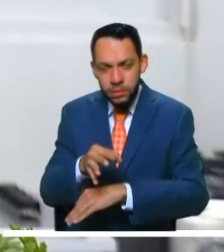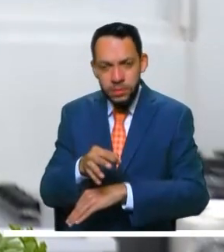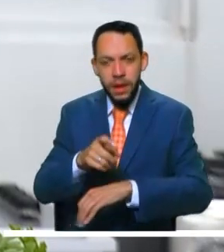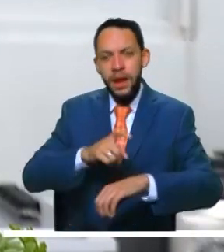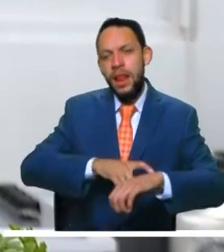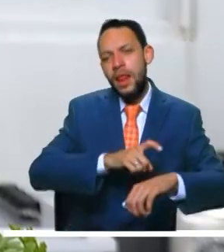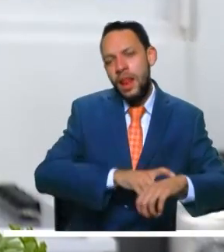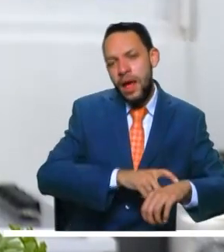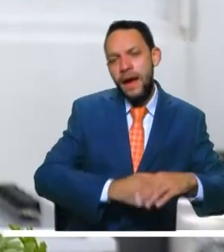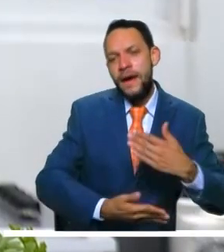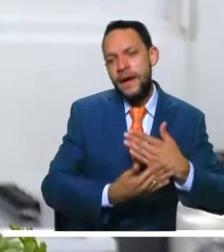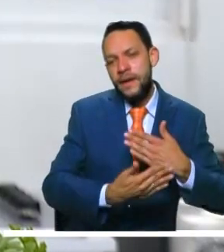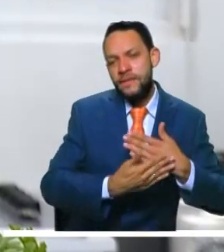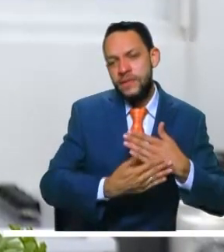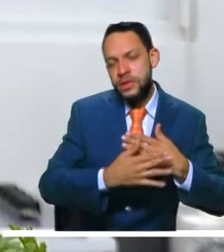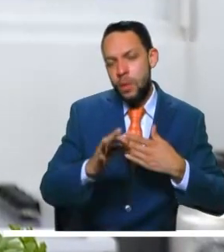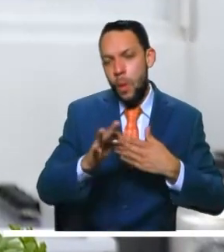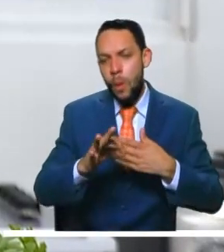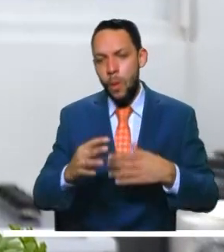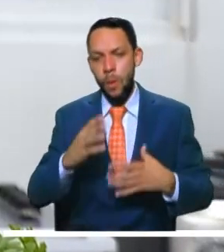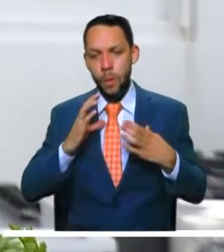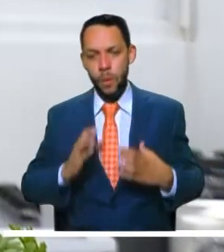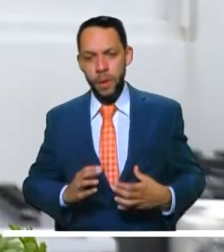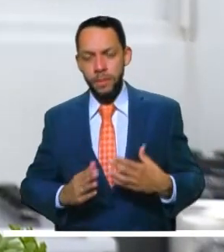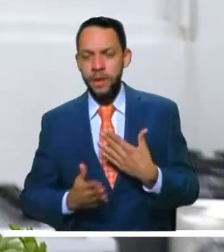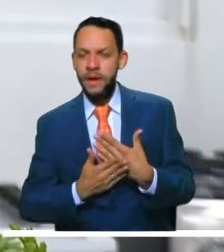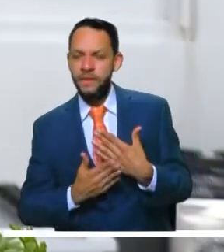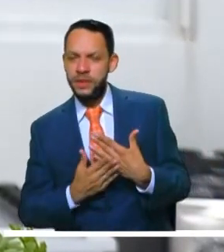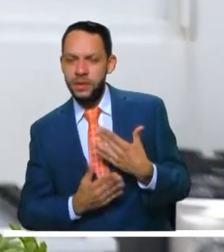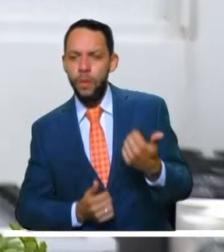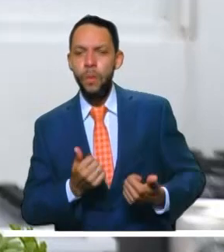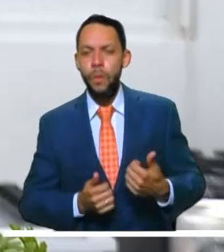reloj o por la necesidad nutricional?